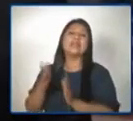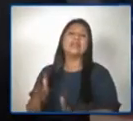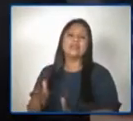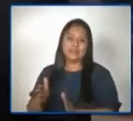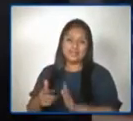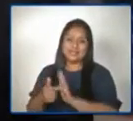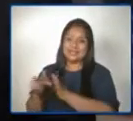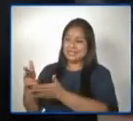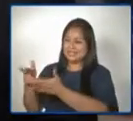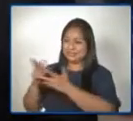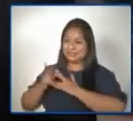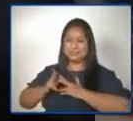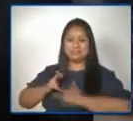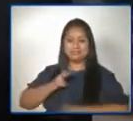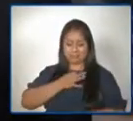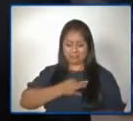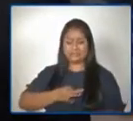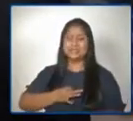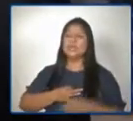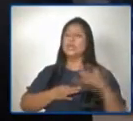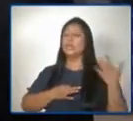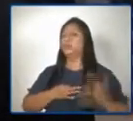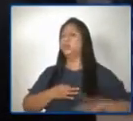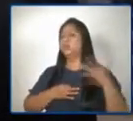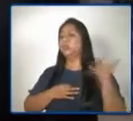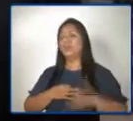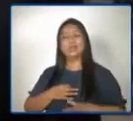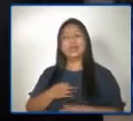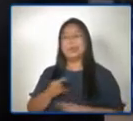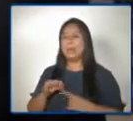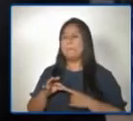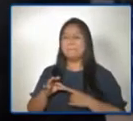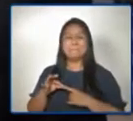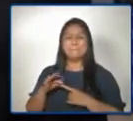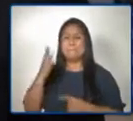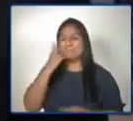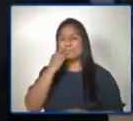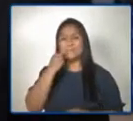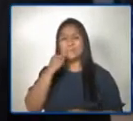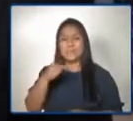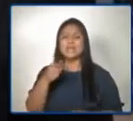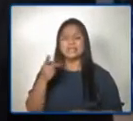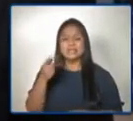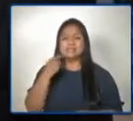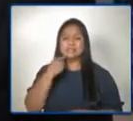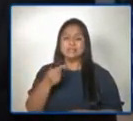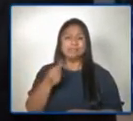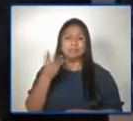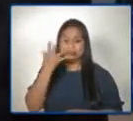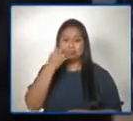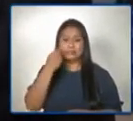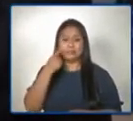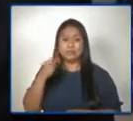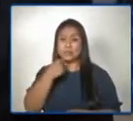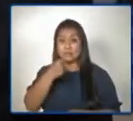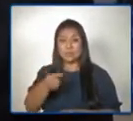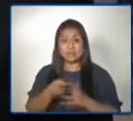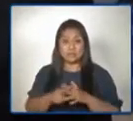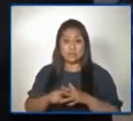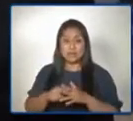recibir ese tipo de reconocimientos. Es algo muy, muy, muy, muy, muy bonito. Es que es algo muy, muy bonito, que como lo dije ahorita al principio,